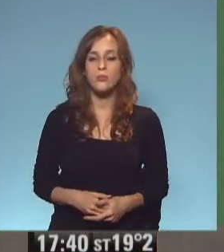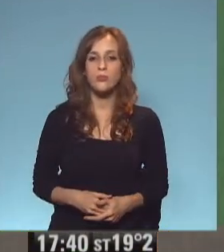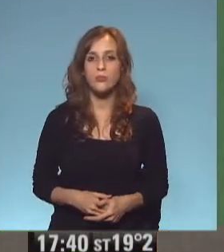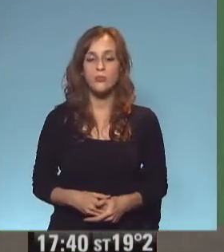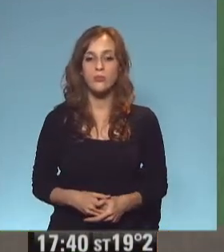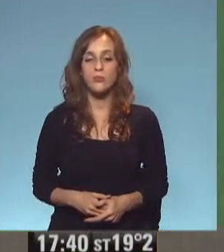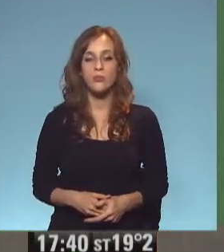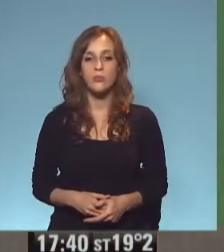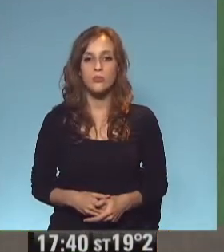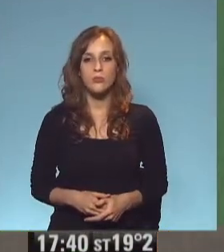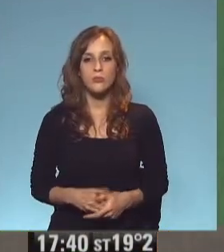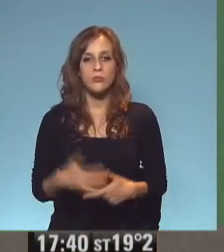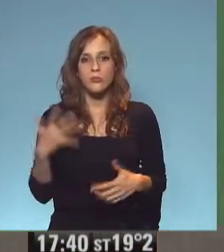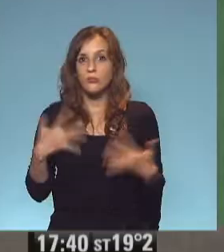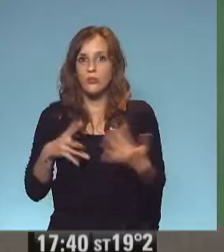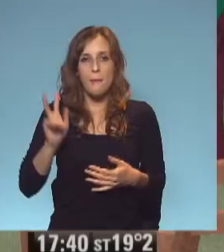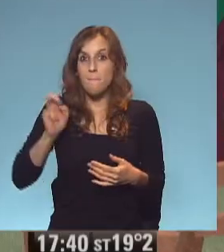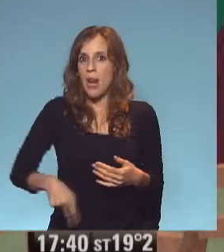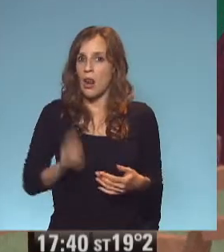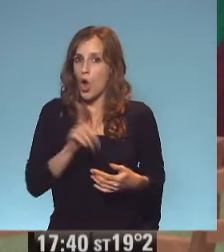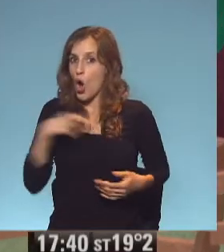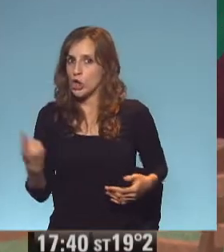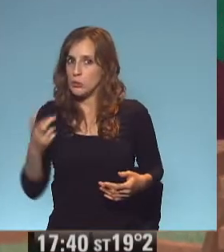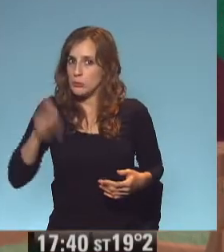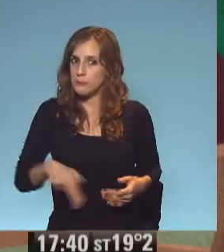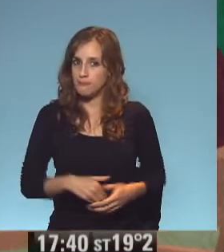Loro, es hora del plan B.